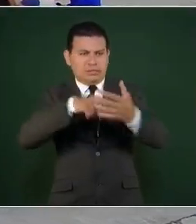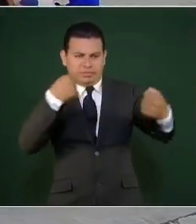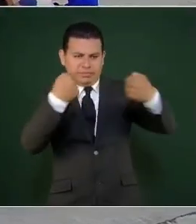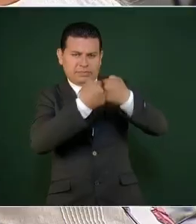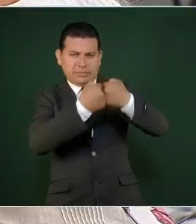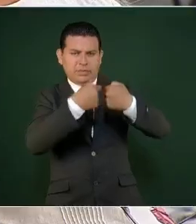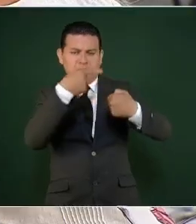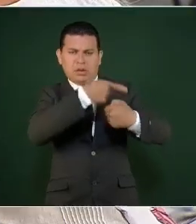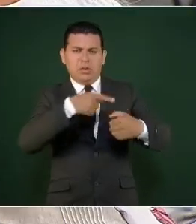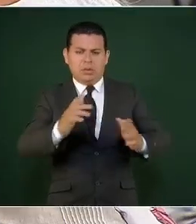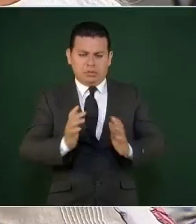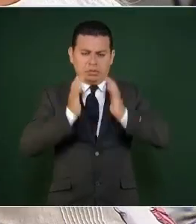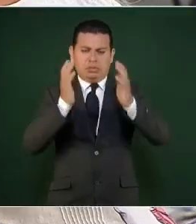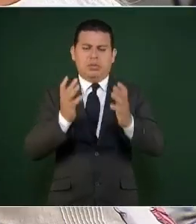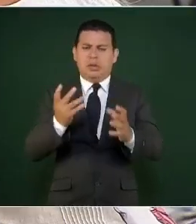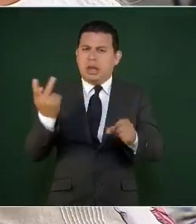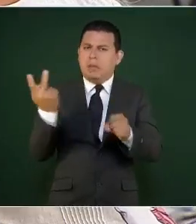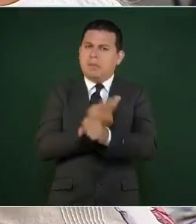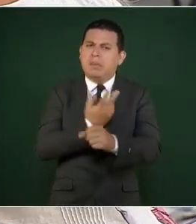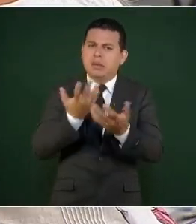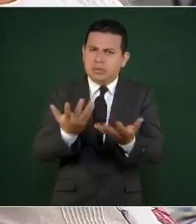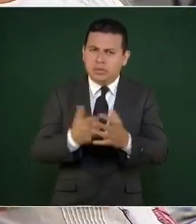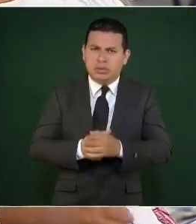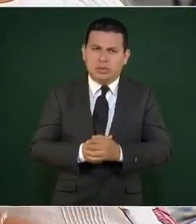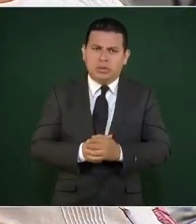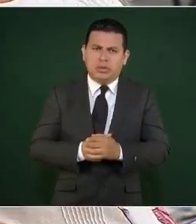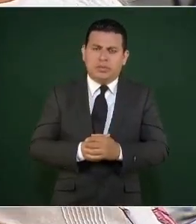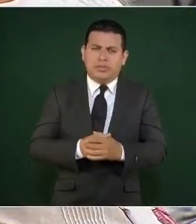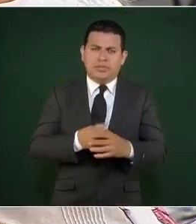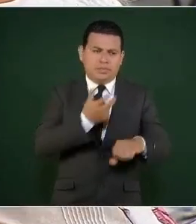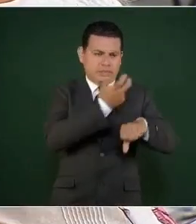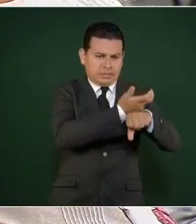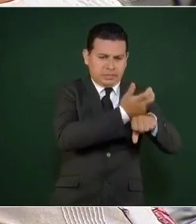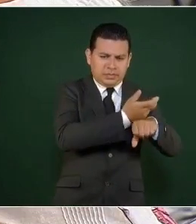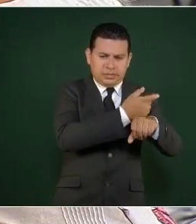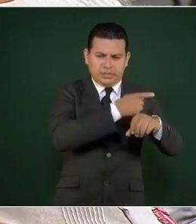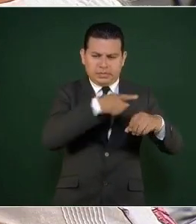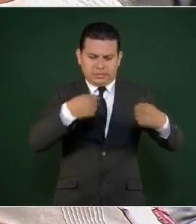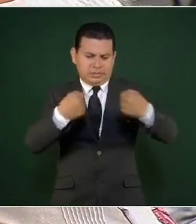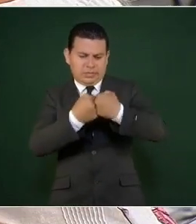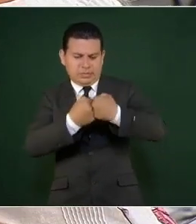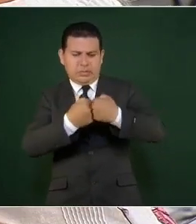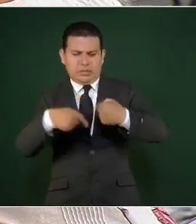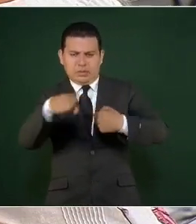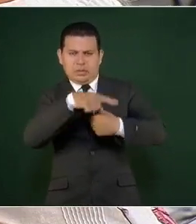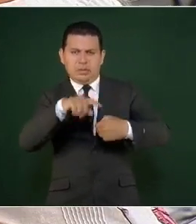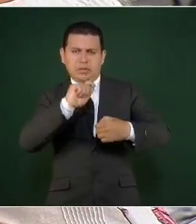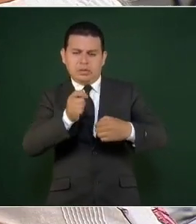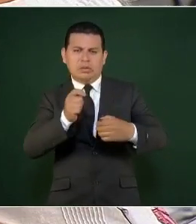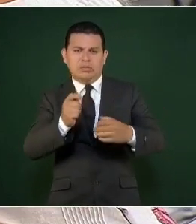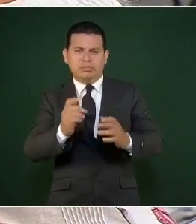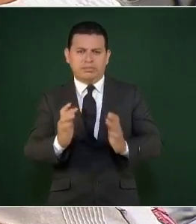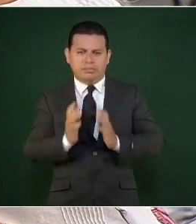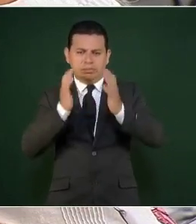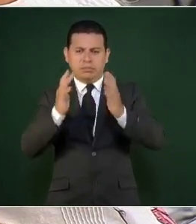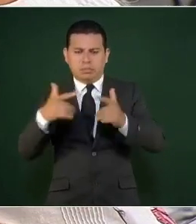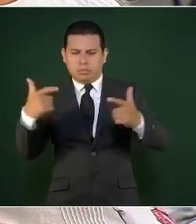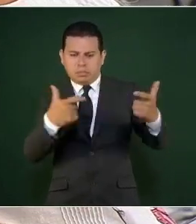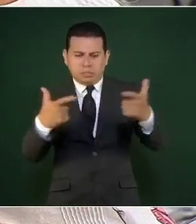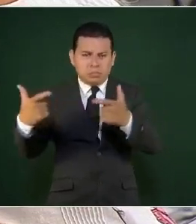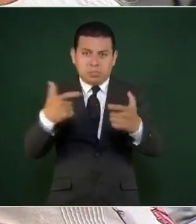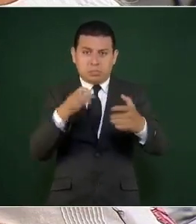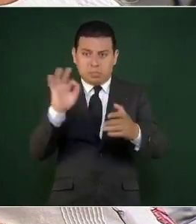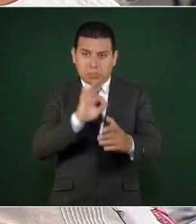se perfila esta nueva ley que se aplicó en Estados Unidos contra los migrantes? ¿No consideran en el gabinete que pueda generar